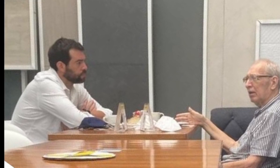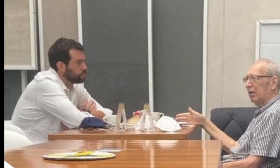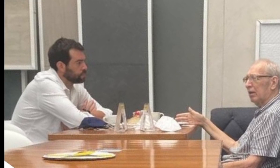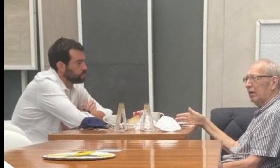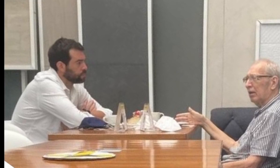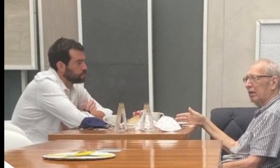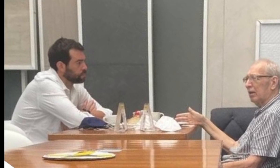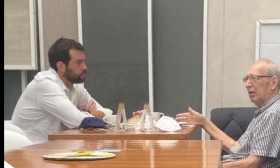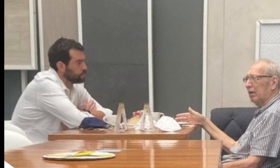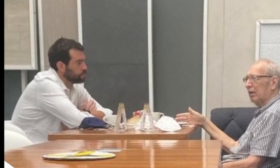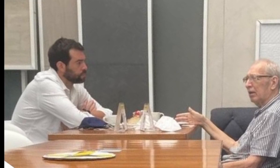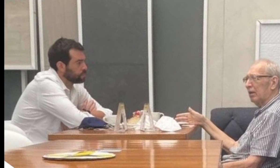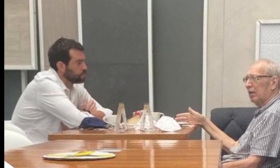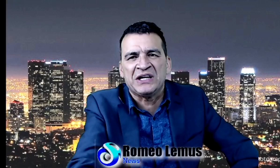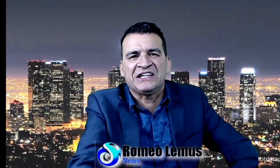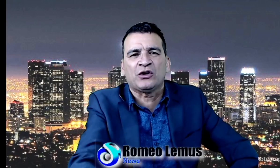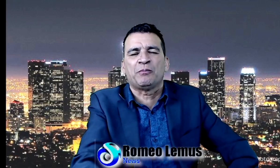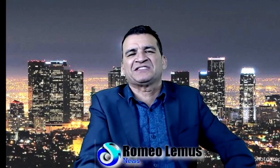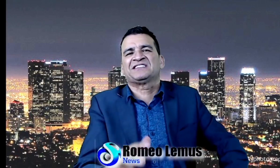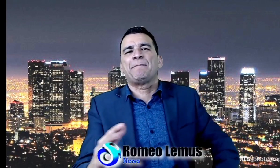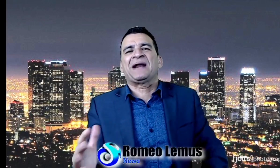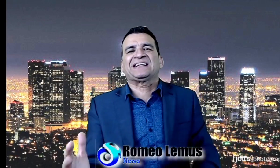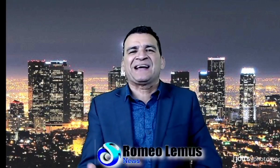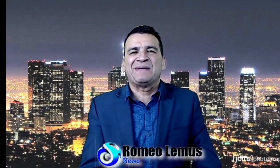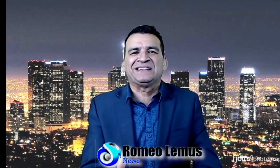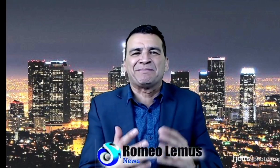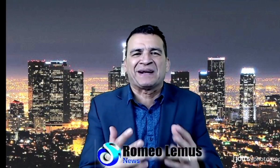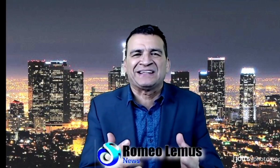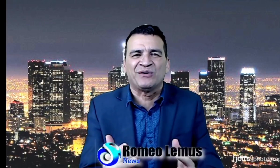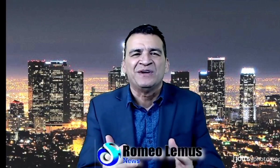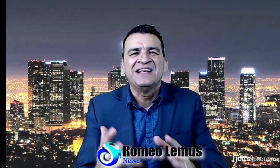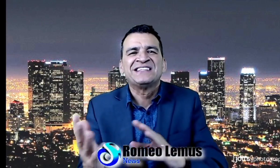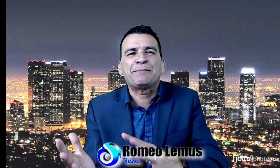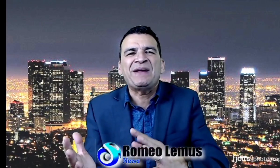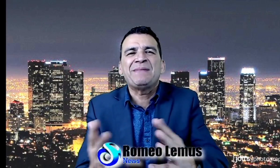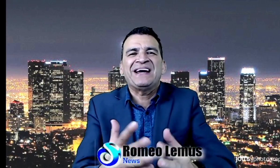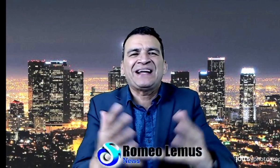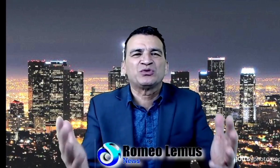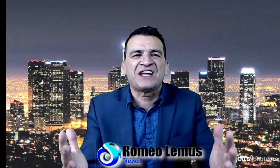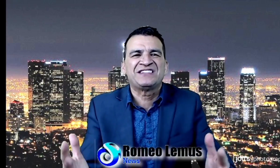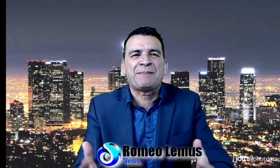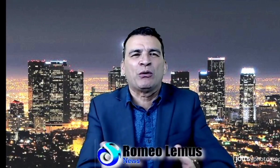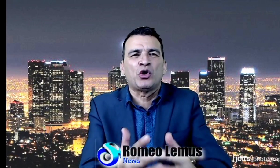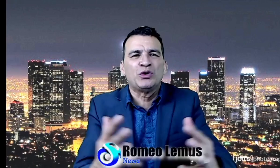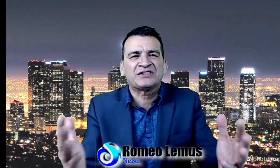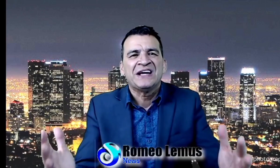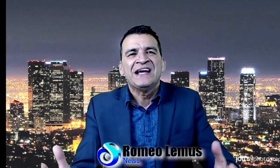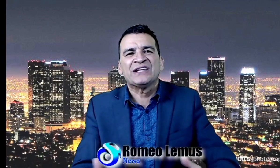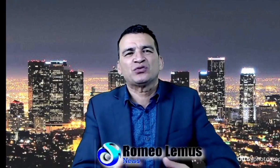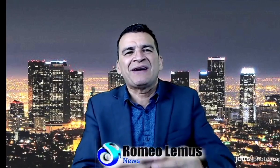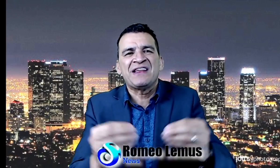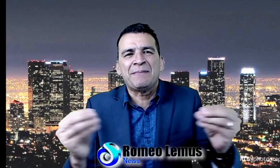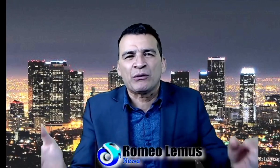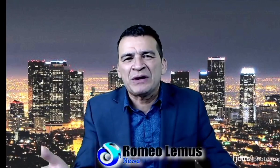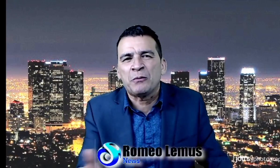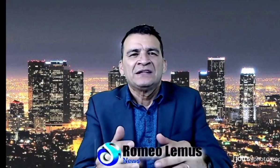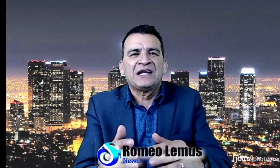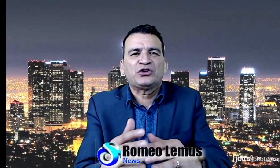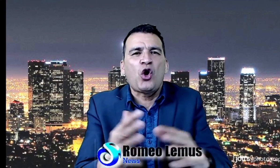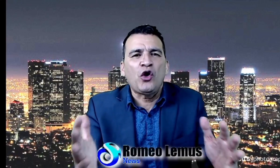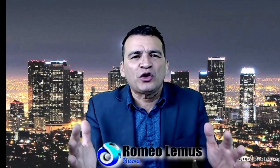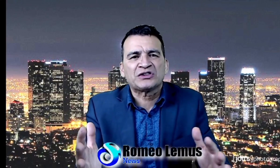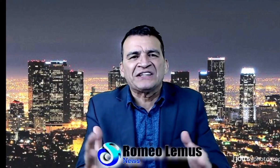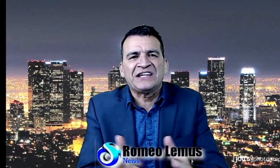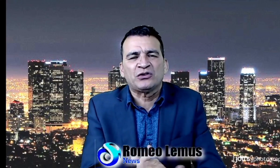buscado a Paolo Lurs como consejero político, pues está prácticamente perdido. ¿Se puede imaginar usted si Paolo Lurs es un ave de mal agüero